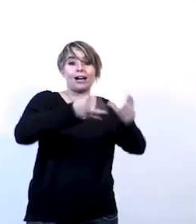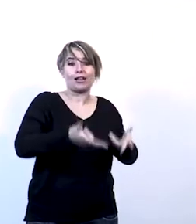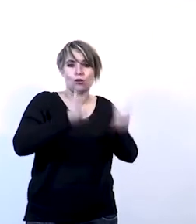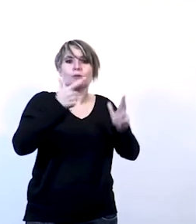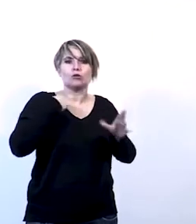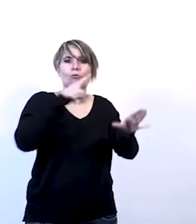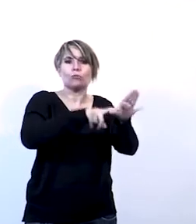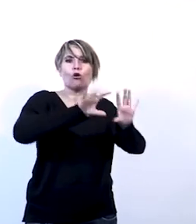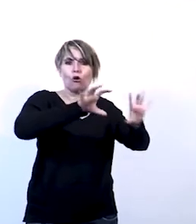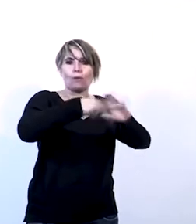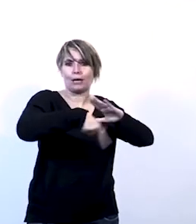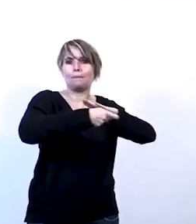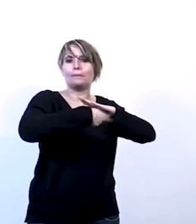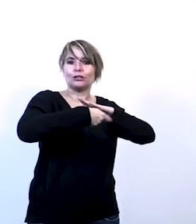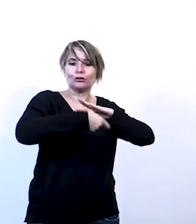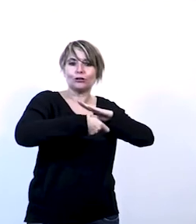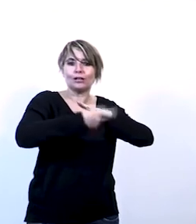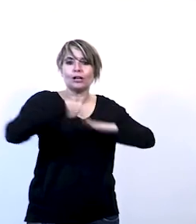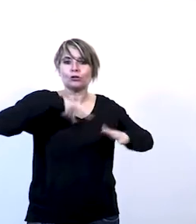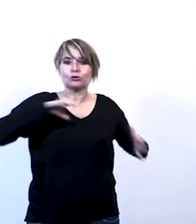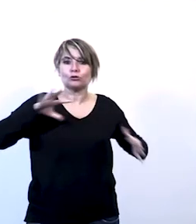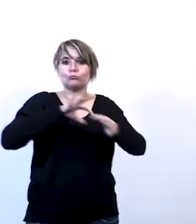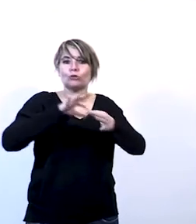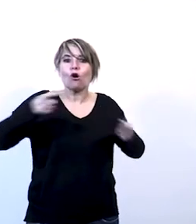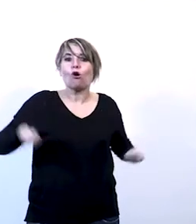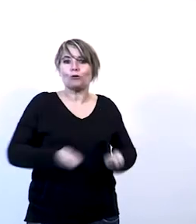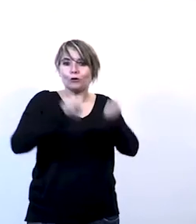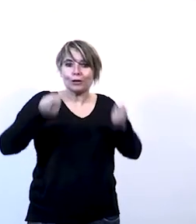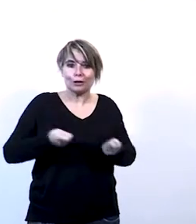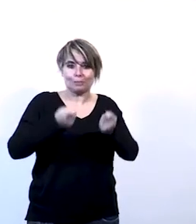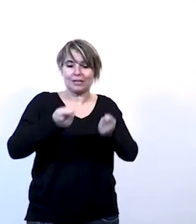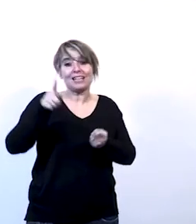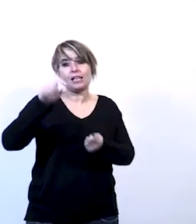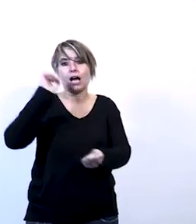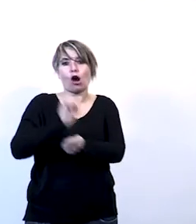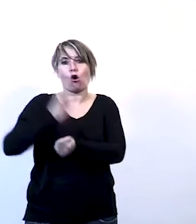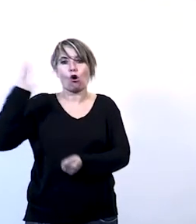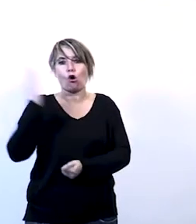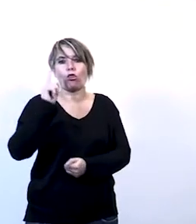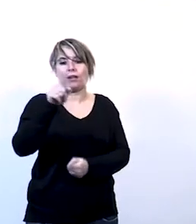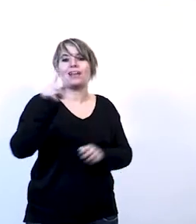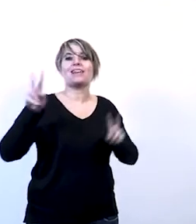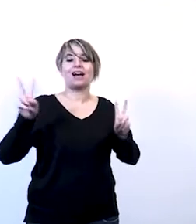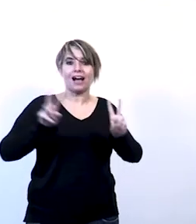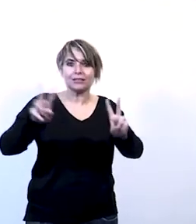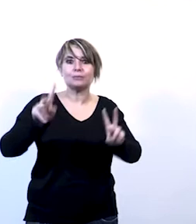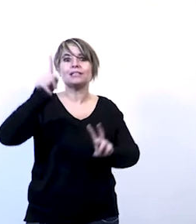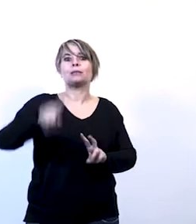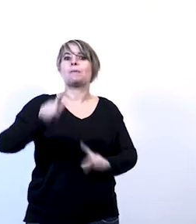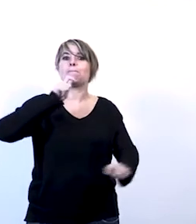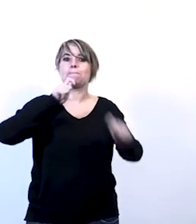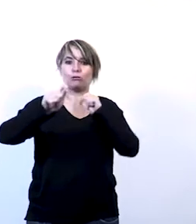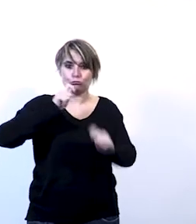que yo colaboro también en Vitoria. Nos unimos a la campaña que hay con ella. Ha sido condenada. Es activista, aparte de